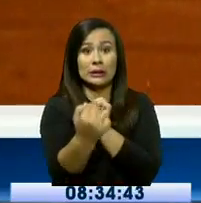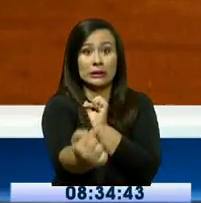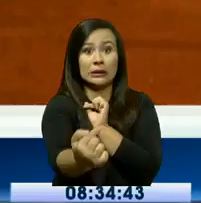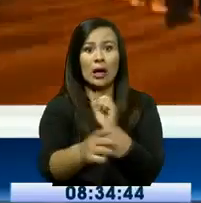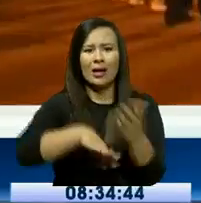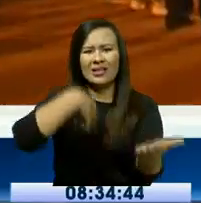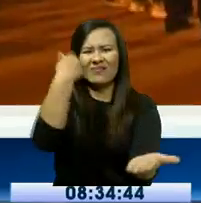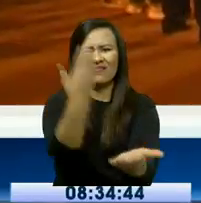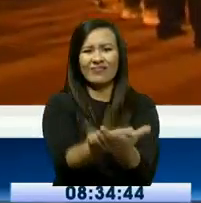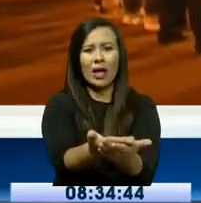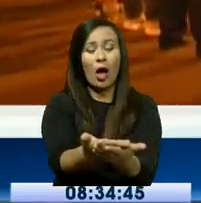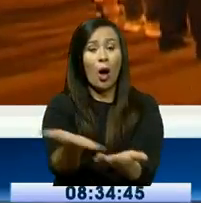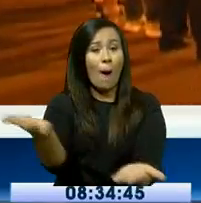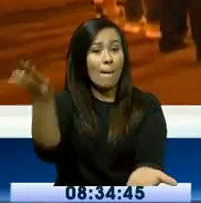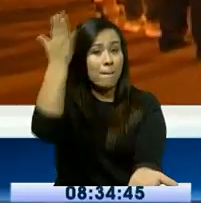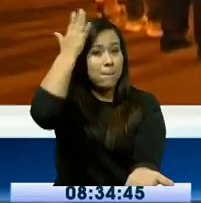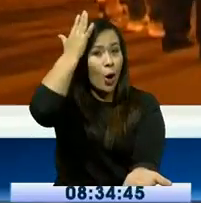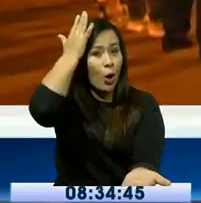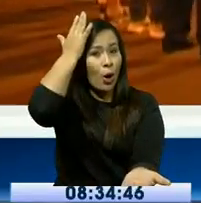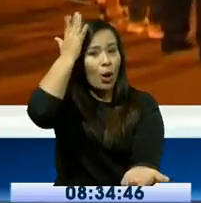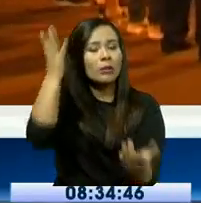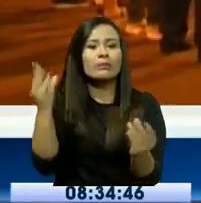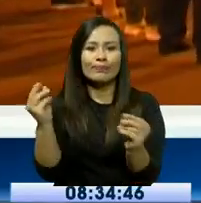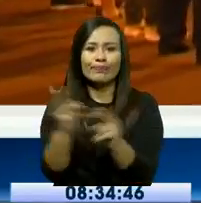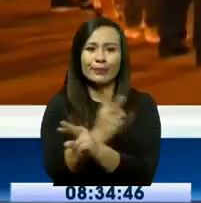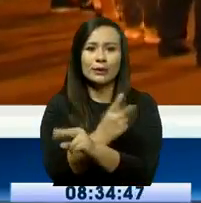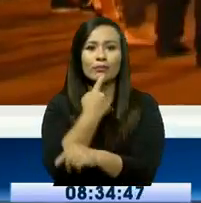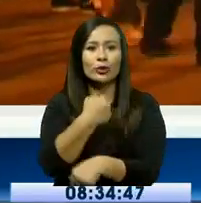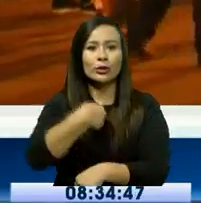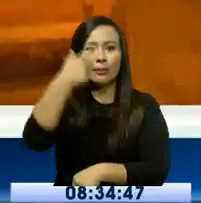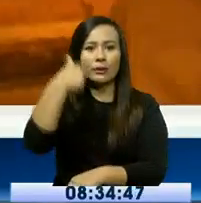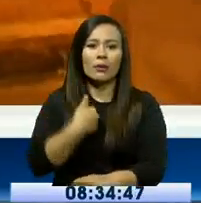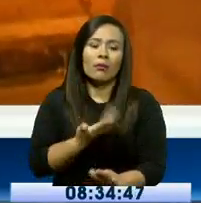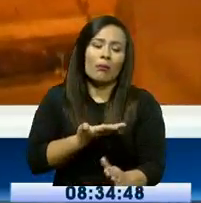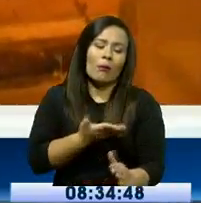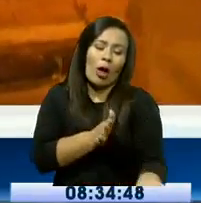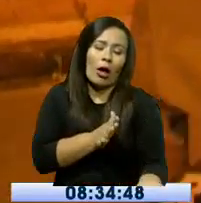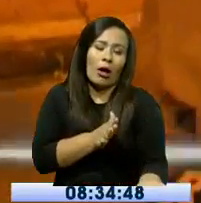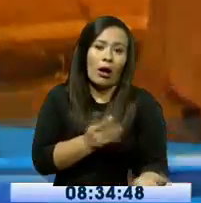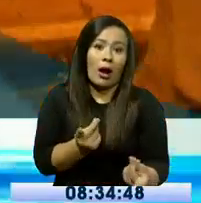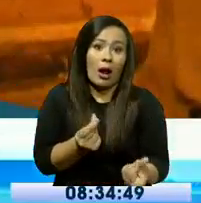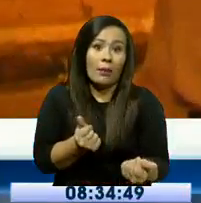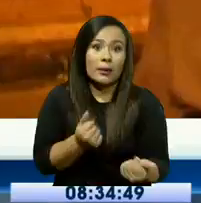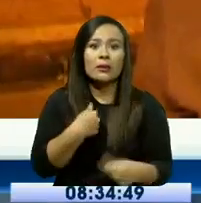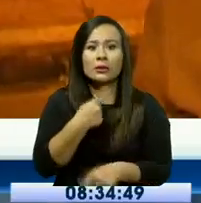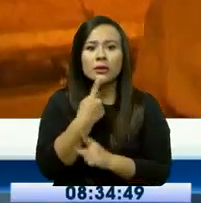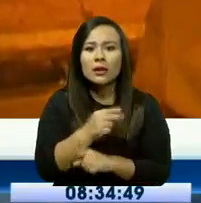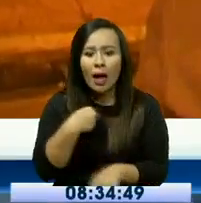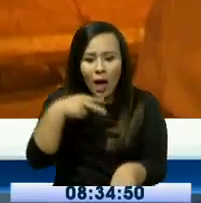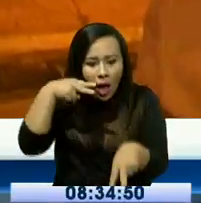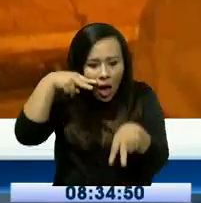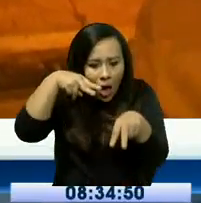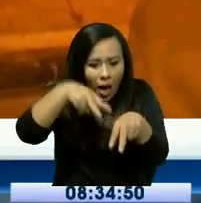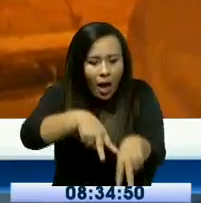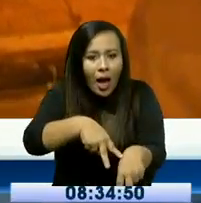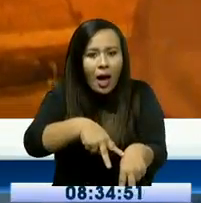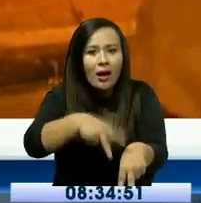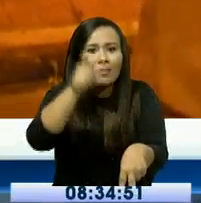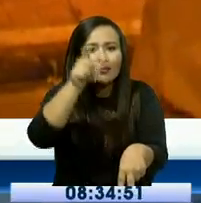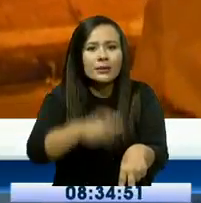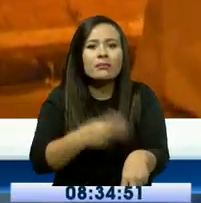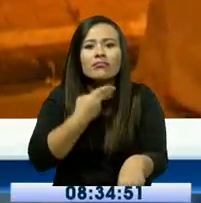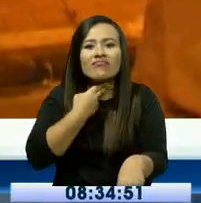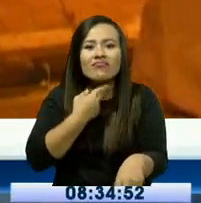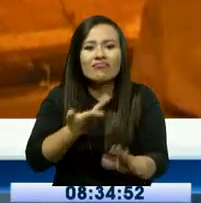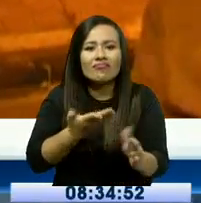pesadamente, golpeándose su cabeza, por lo que murió de contado. Ahí ya nos dimos cuenta prácticamente que ya había ausencia de signos y